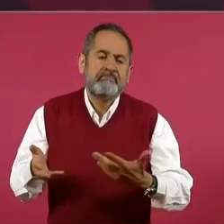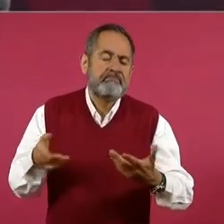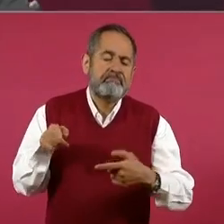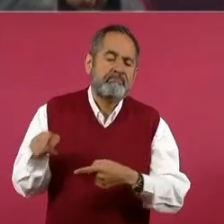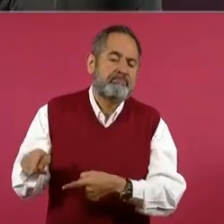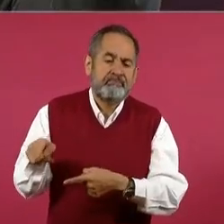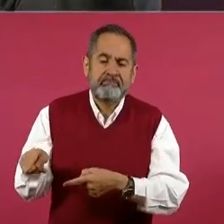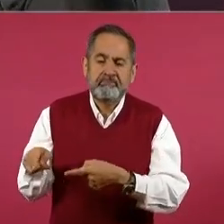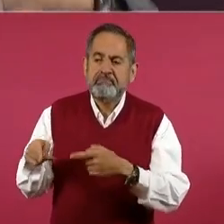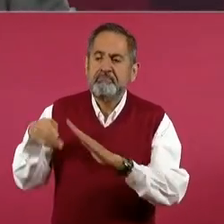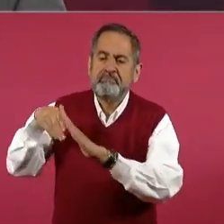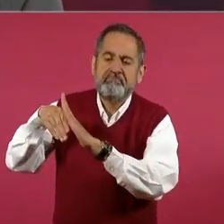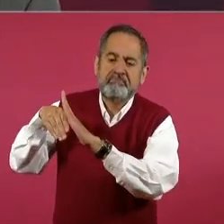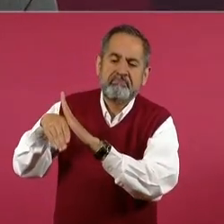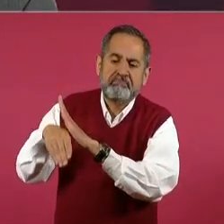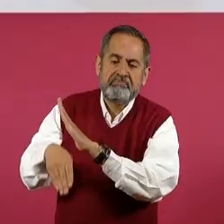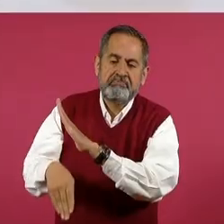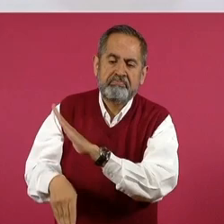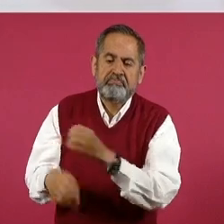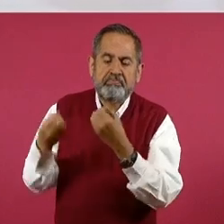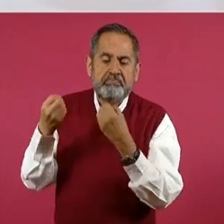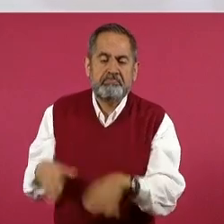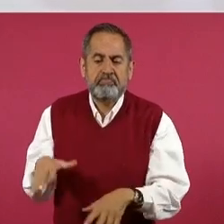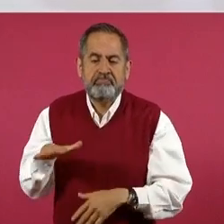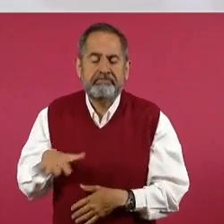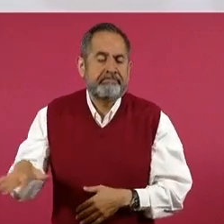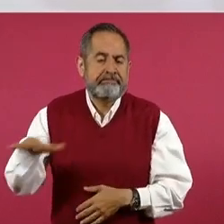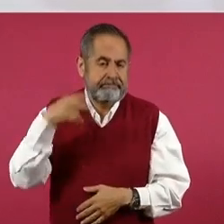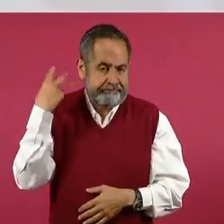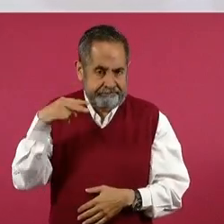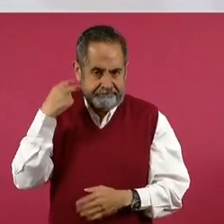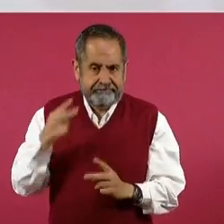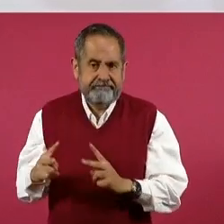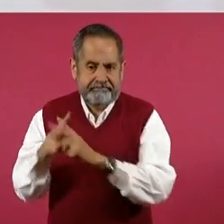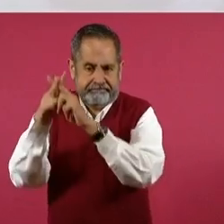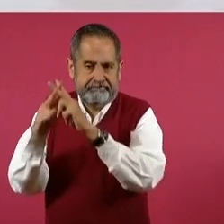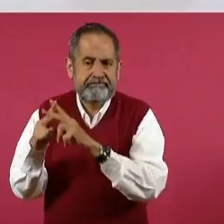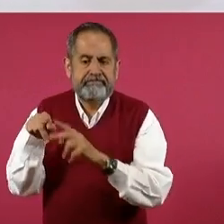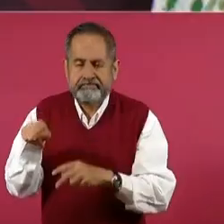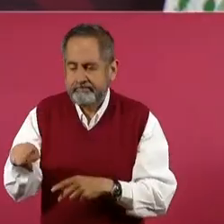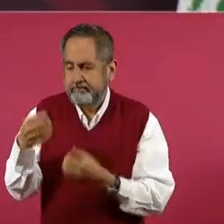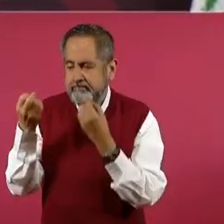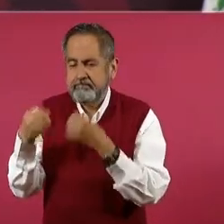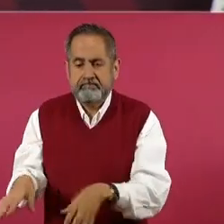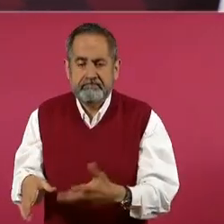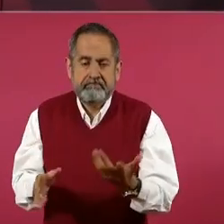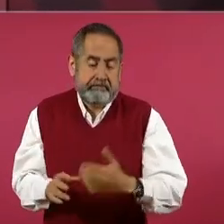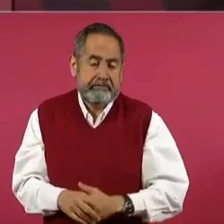Entonces, se vino abajo todo ese complejo petrolero